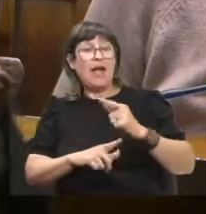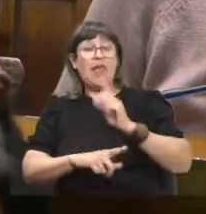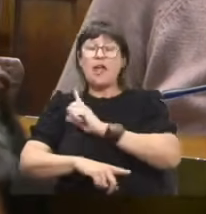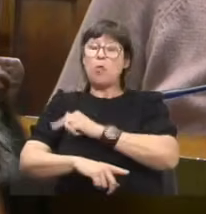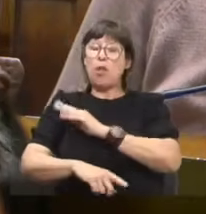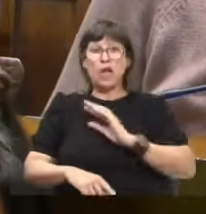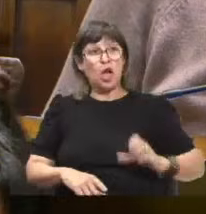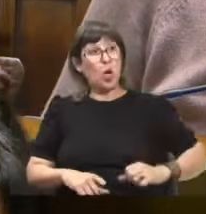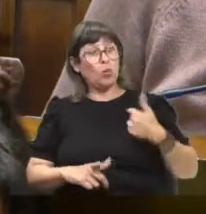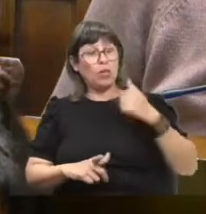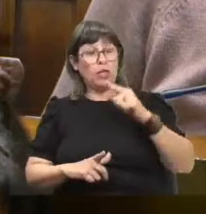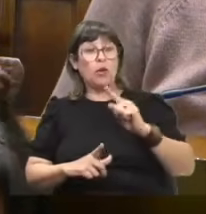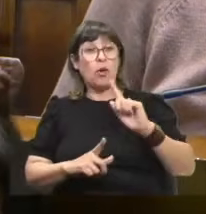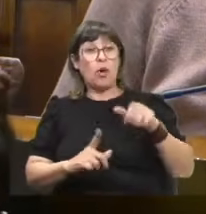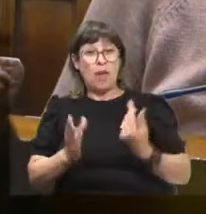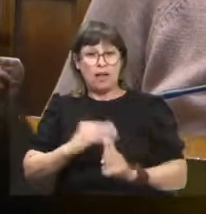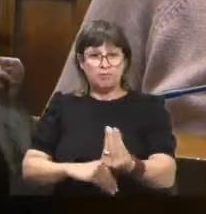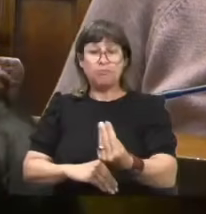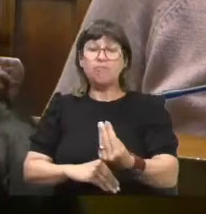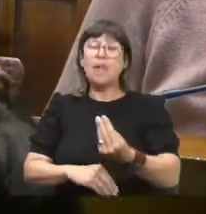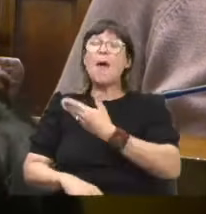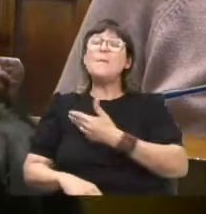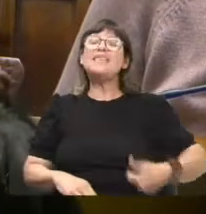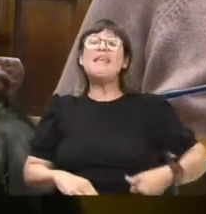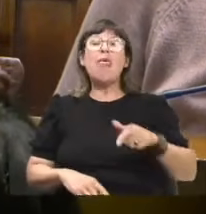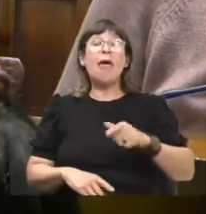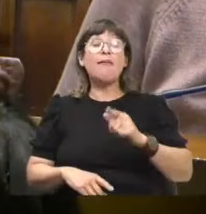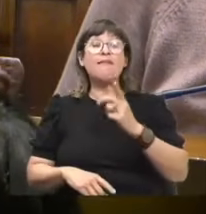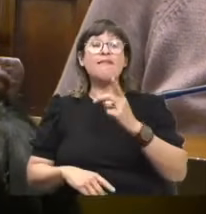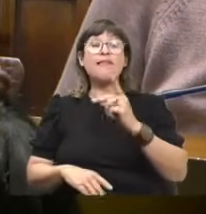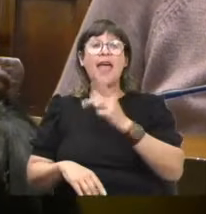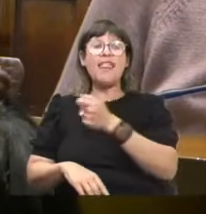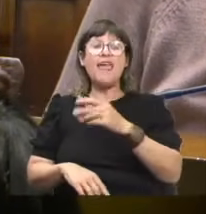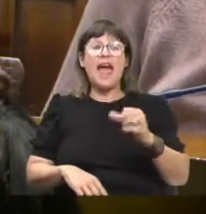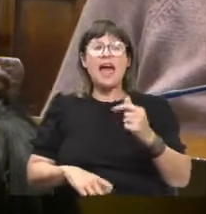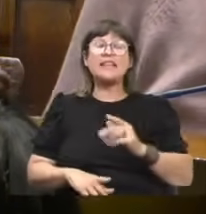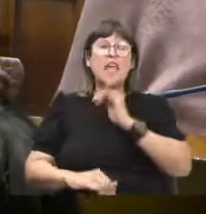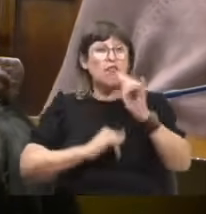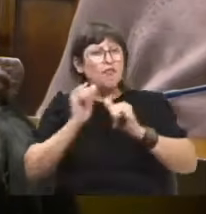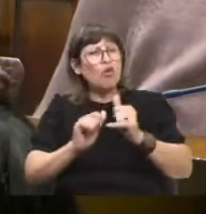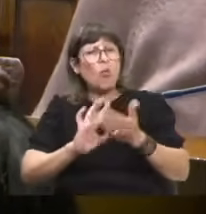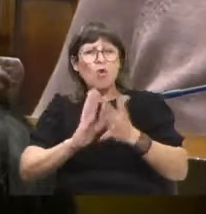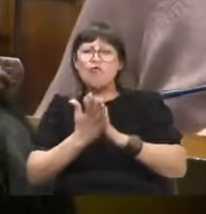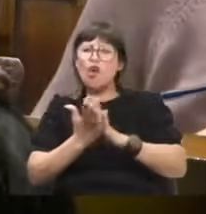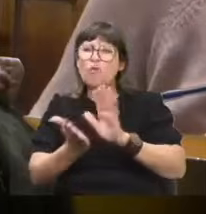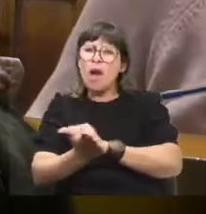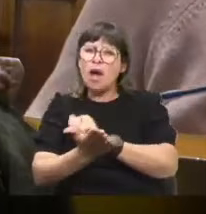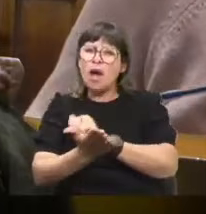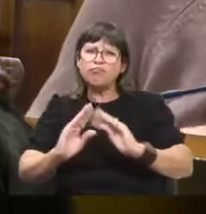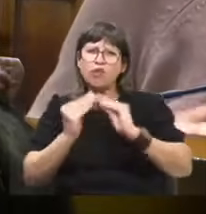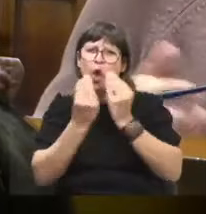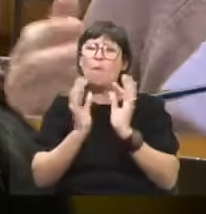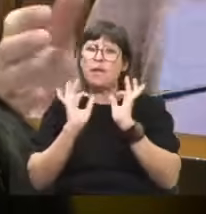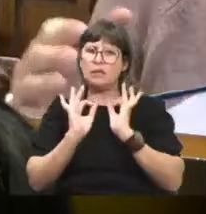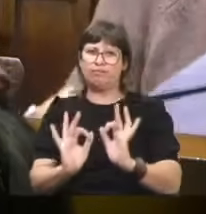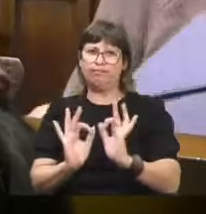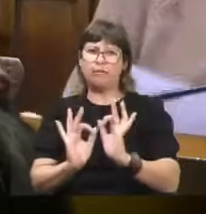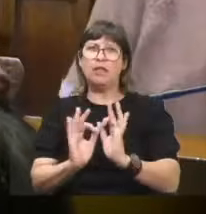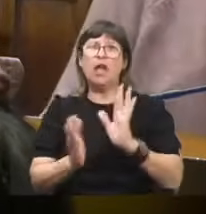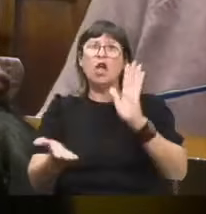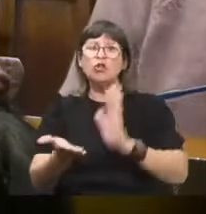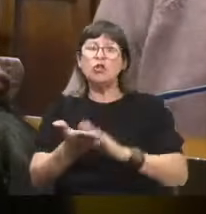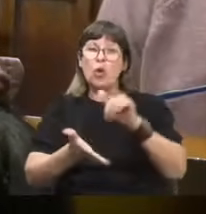Ejecutivo para ser presidente de ACE, informó de manera completa y acabada sobre